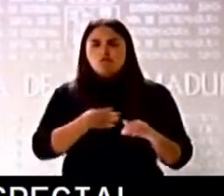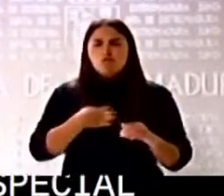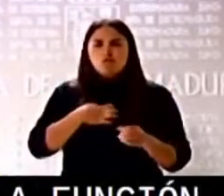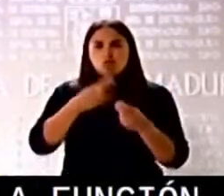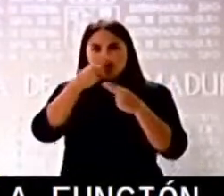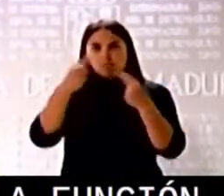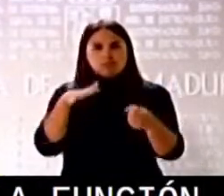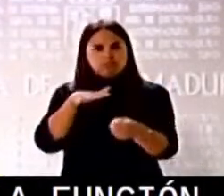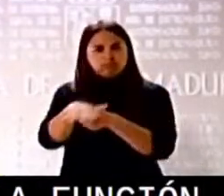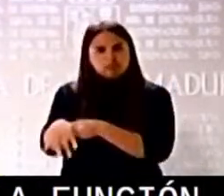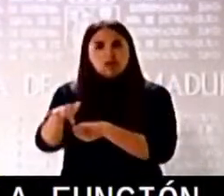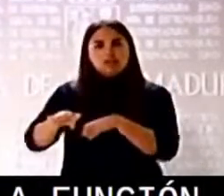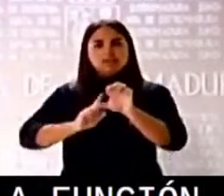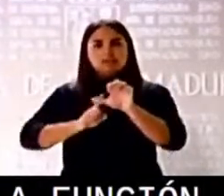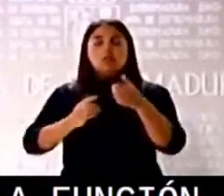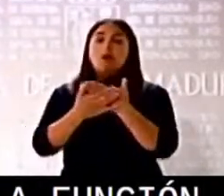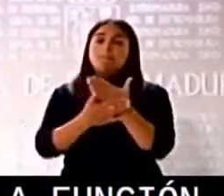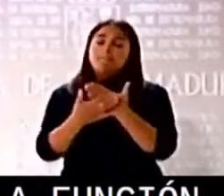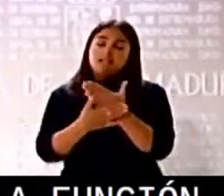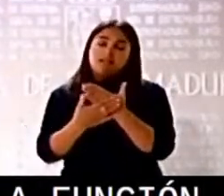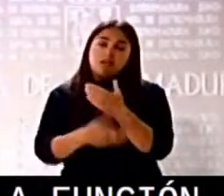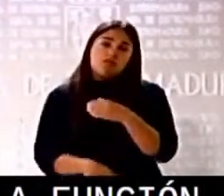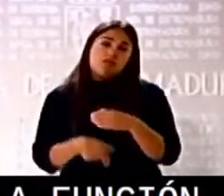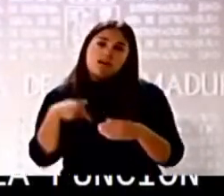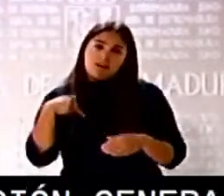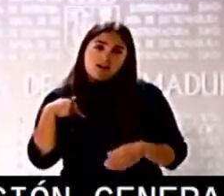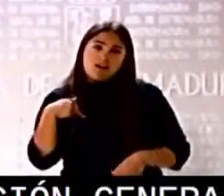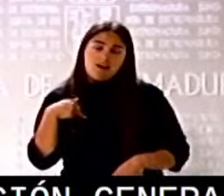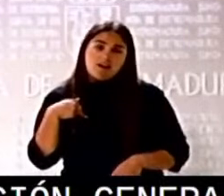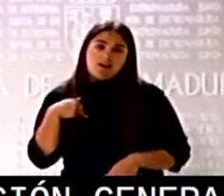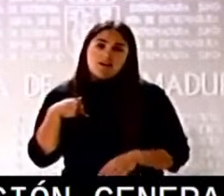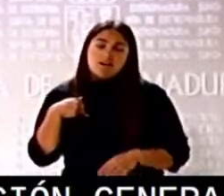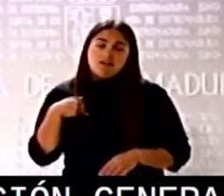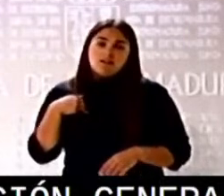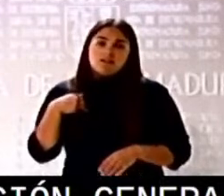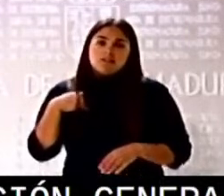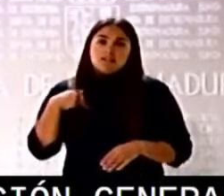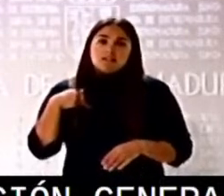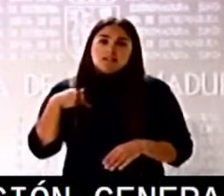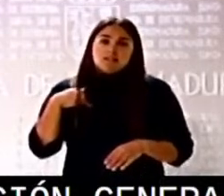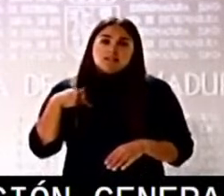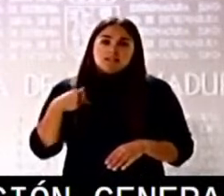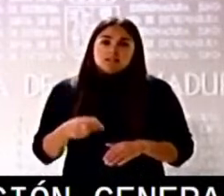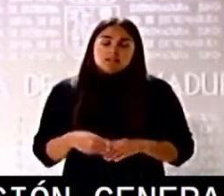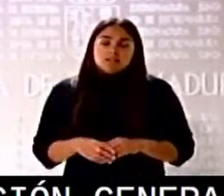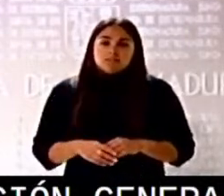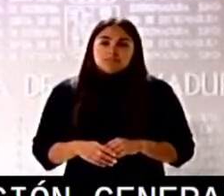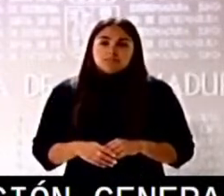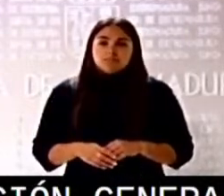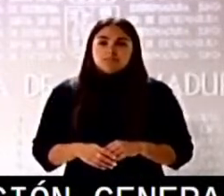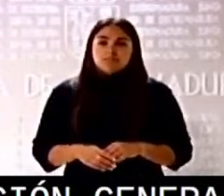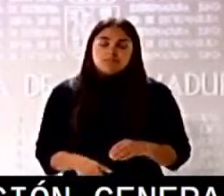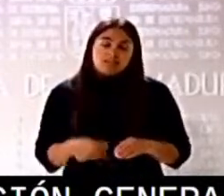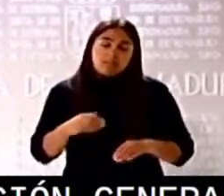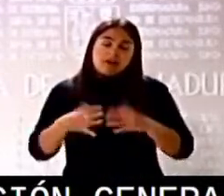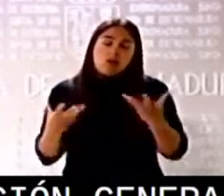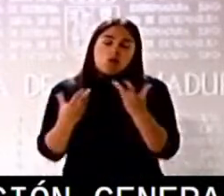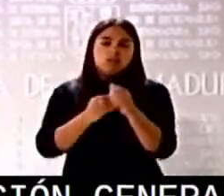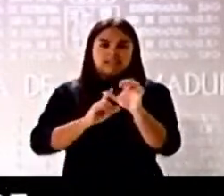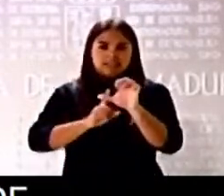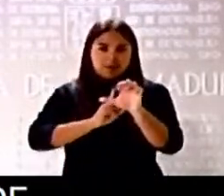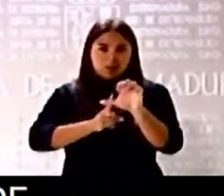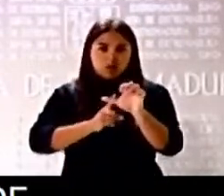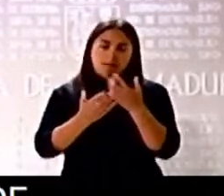pública en Extremadura, en la Administración General de nuestra Junta de Extremadura, en